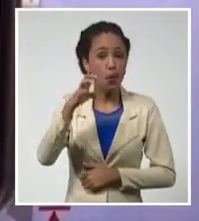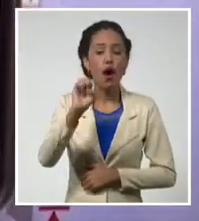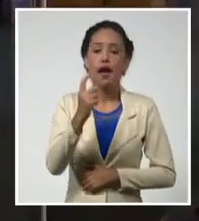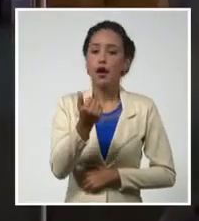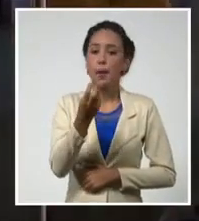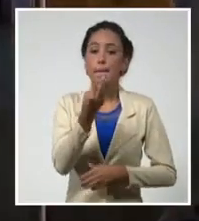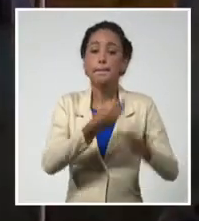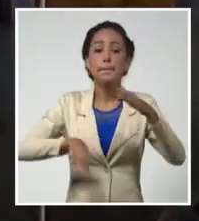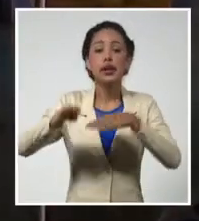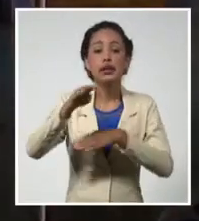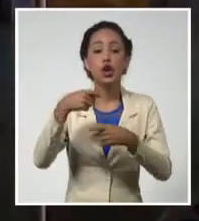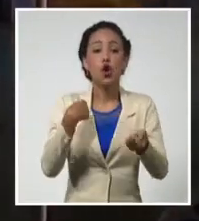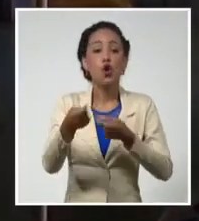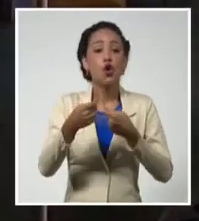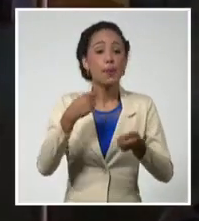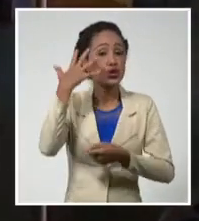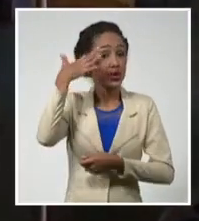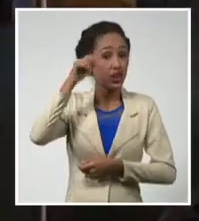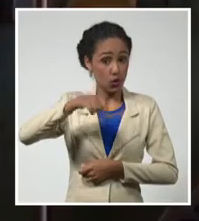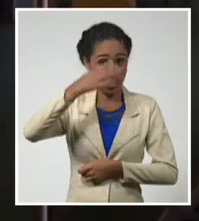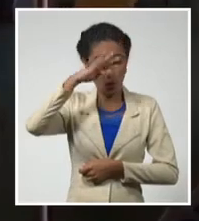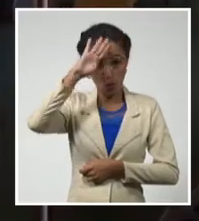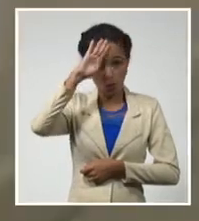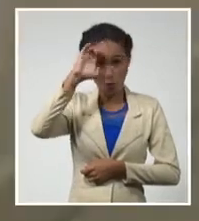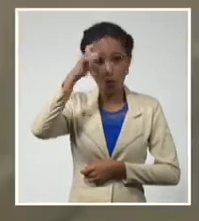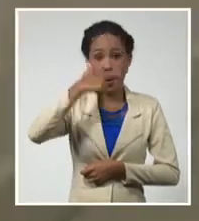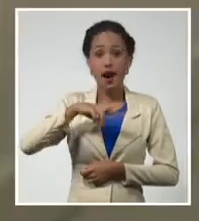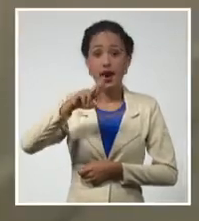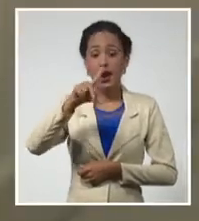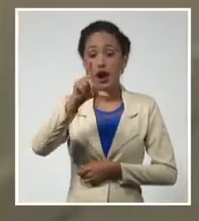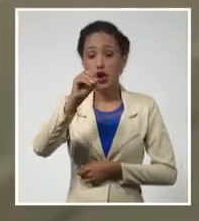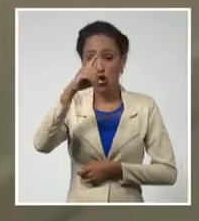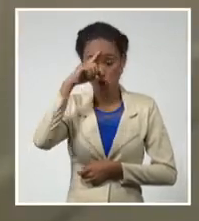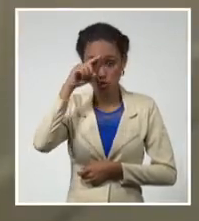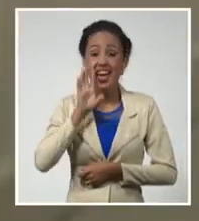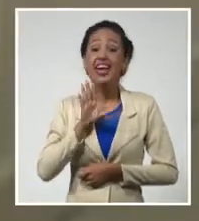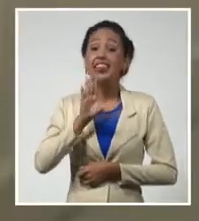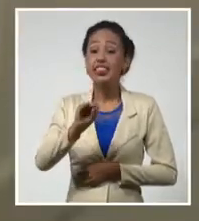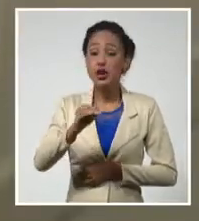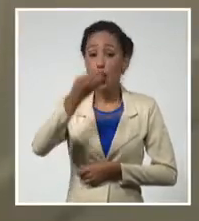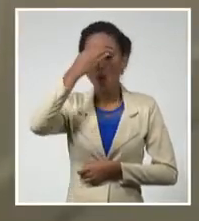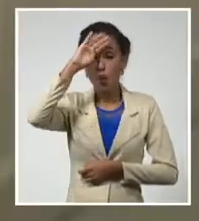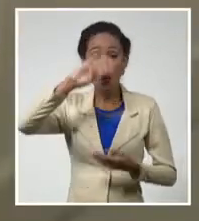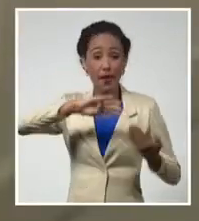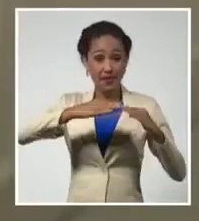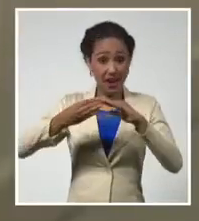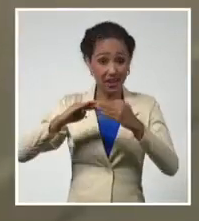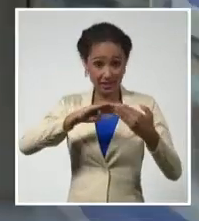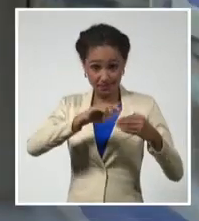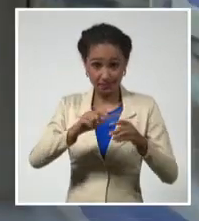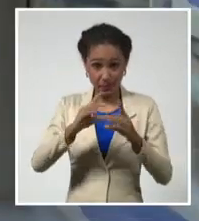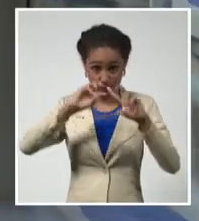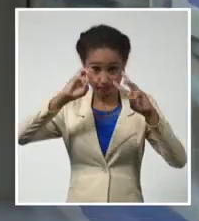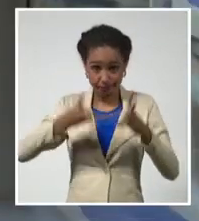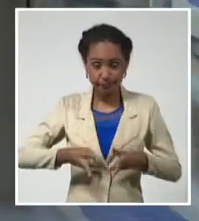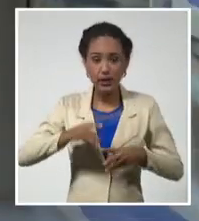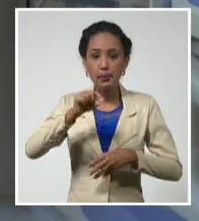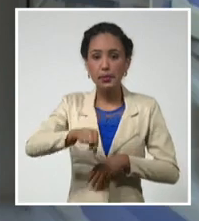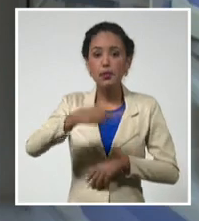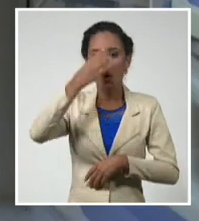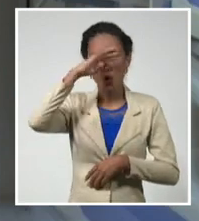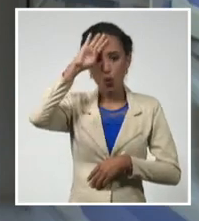de Comercio Exterior y la Inversión Extranjera, Carlos Fidel Martín Rodríguez, dijo a Cuba Debate que en el periodo La Mayor de las Antillas